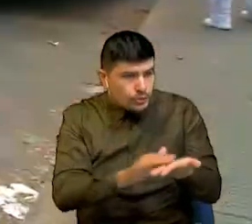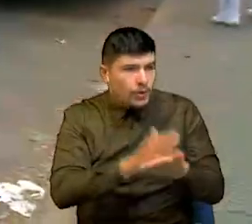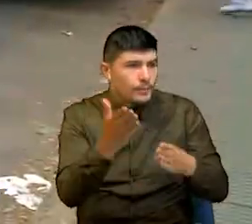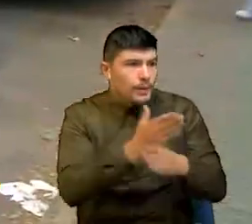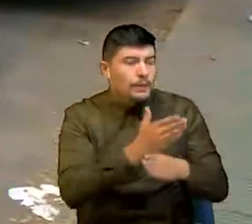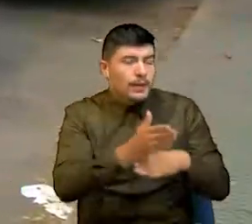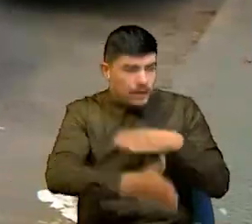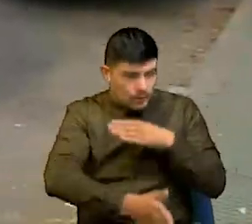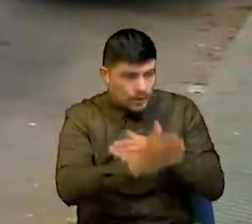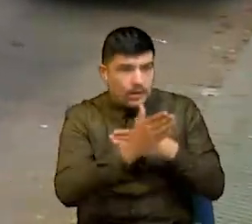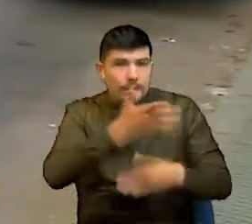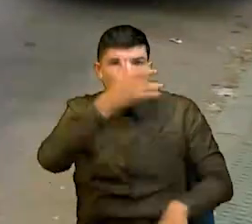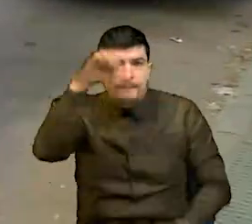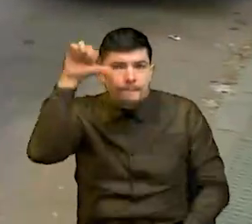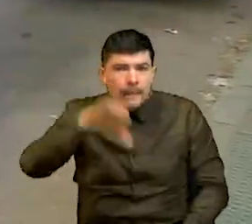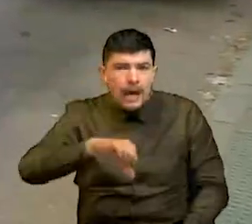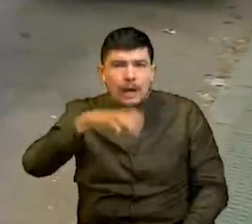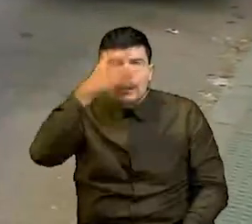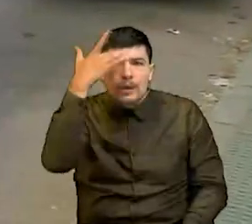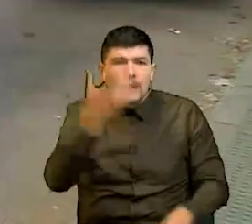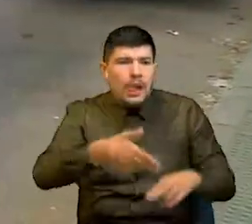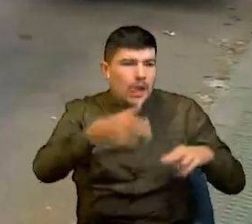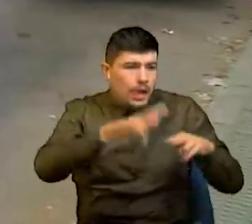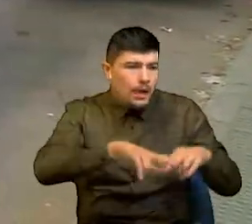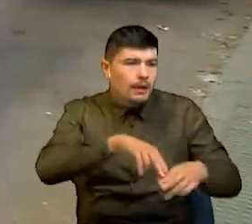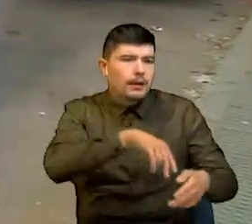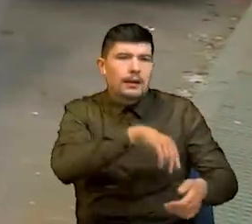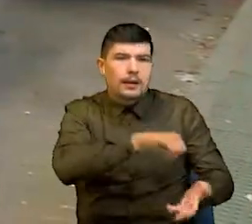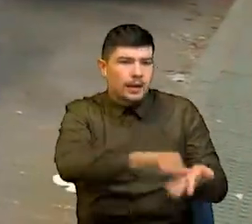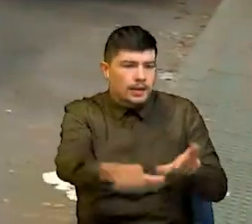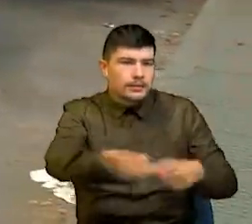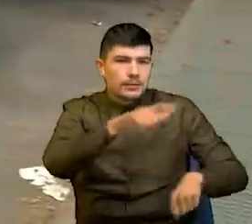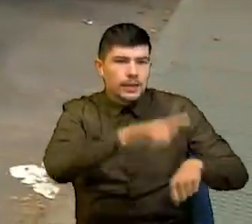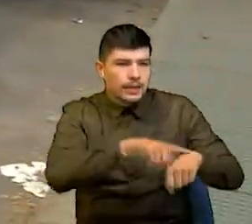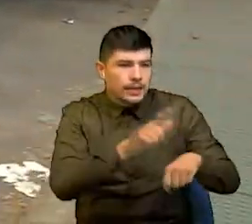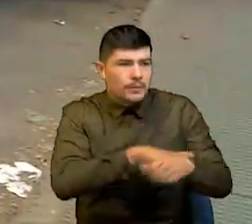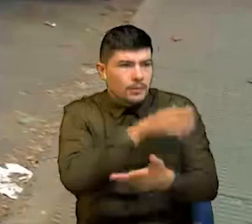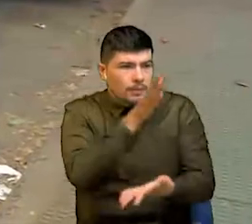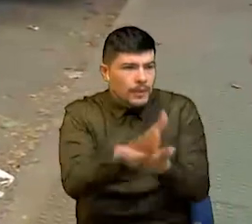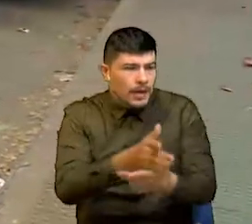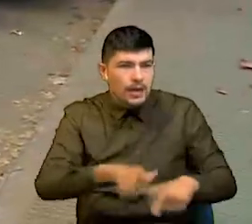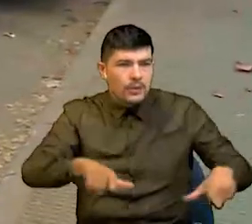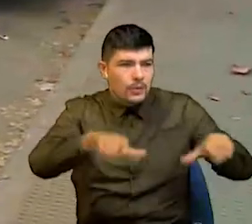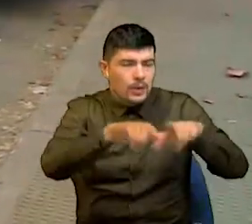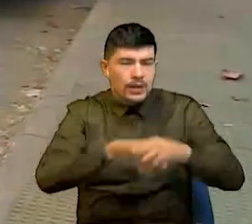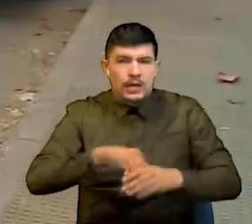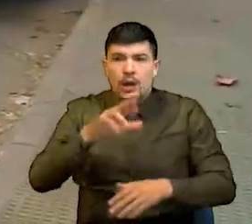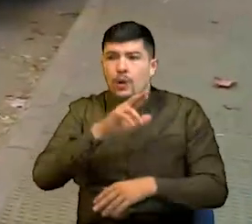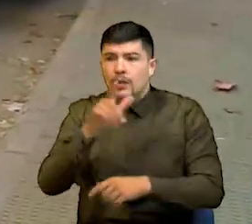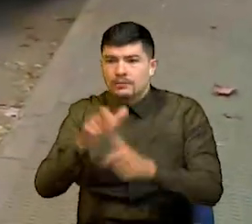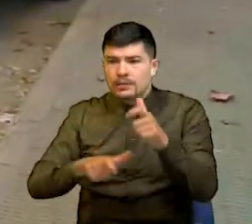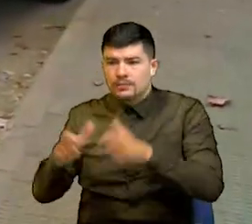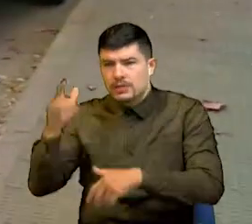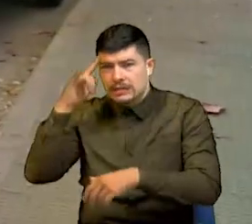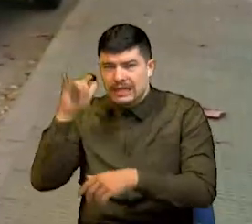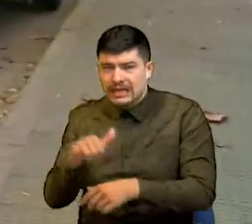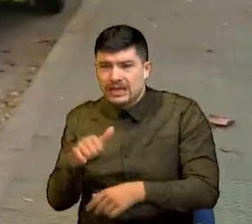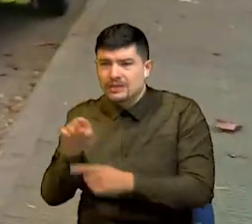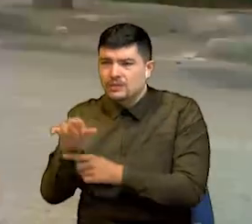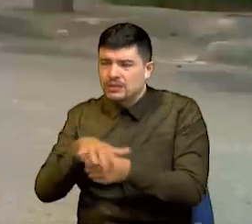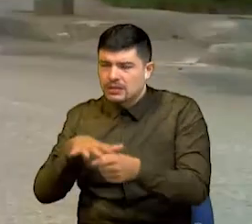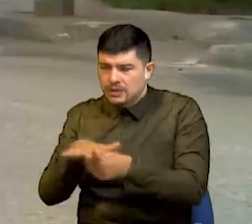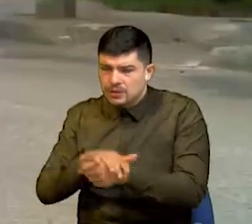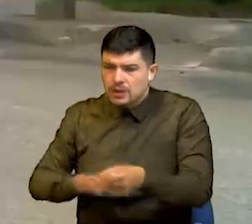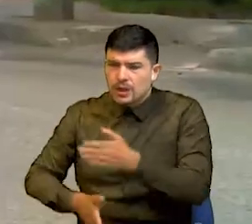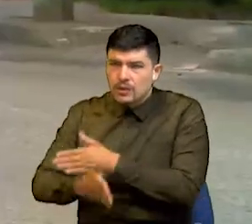malo porque incrementa el gasto los tiempos para llegar a los destinos otros consideran que de esta manera se